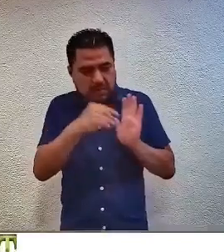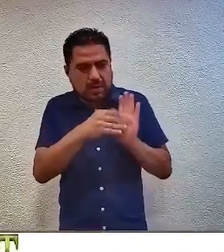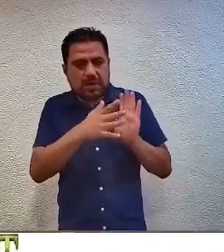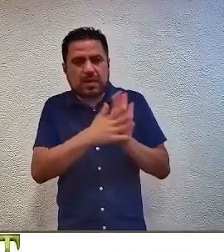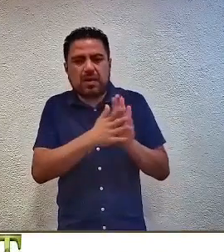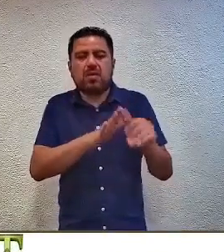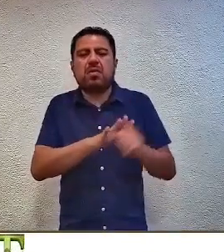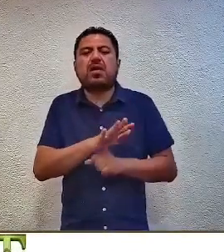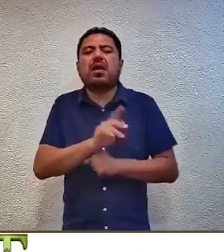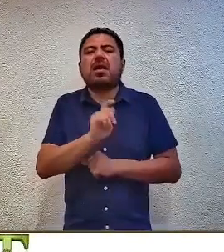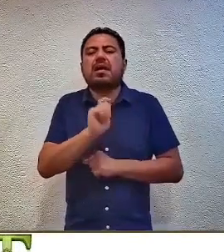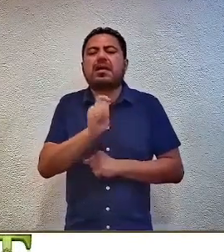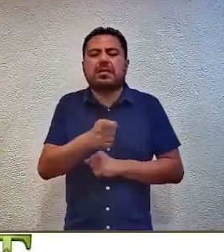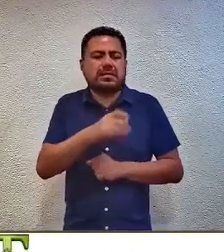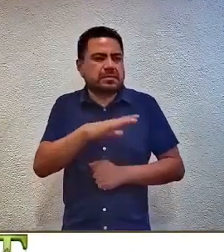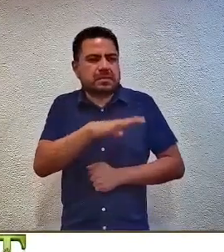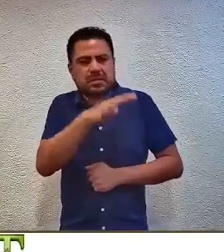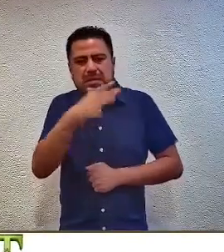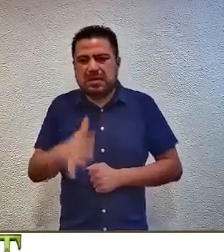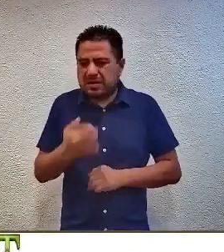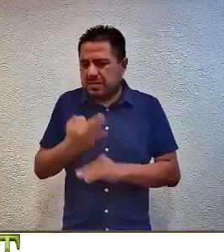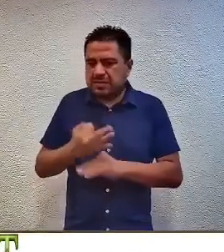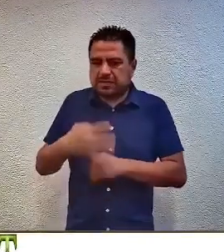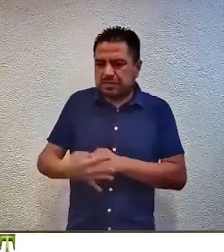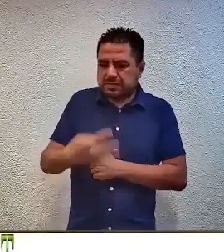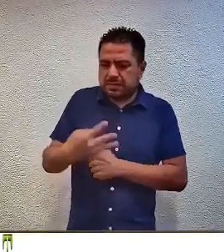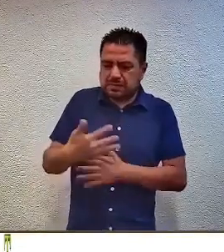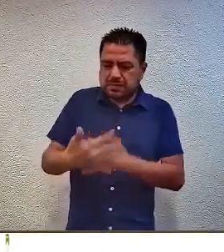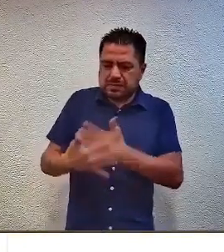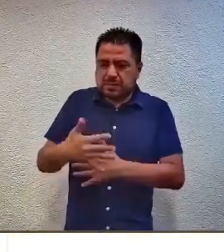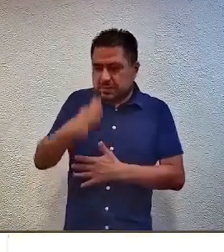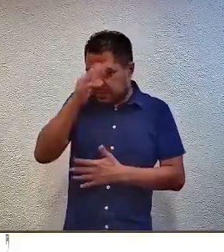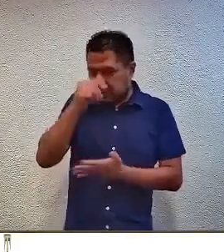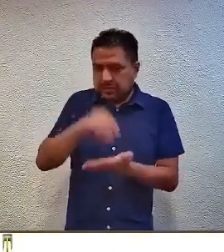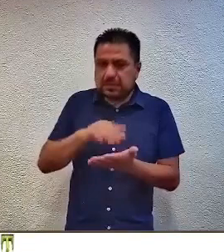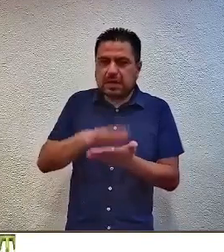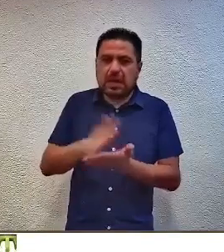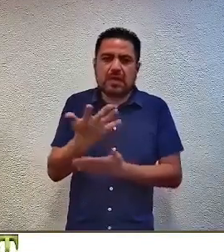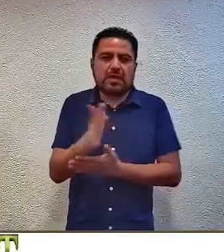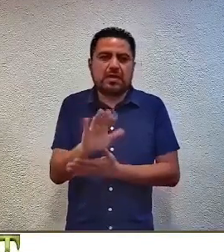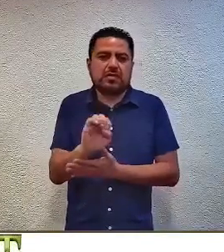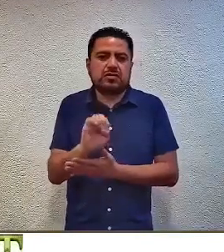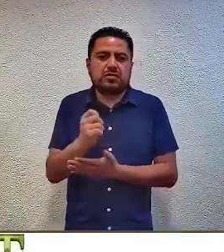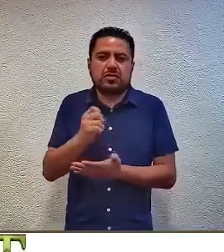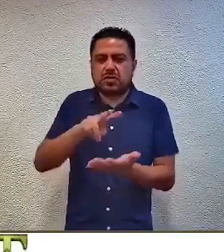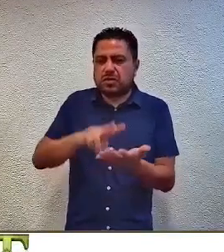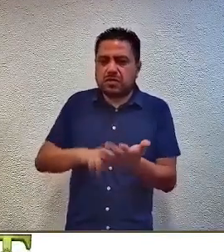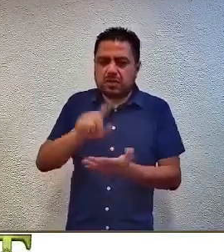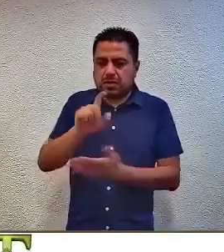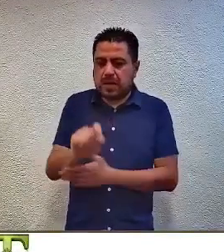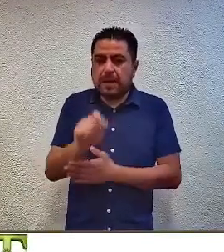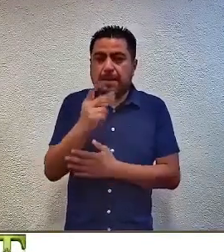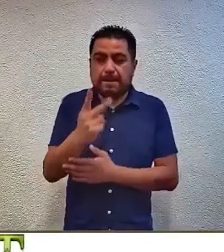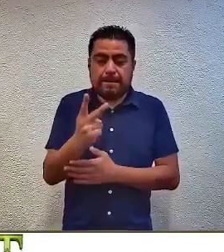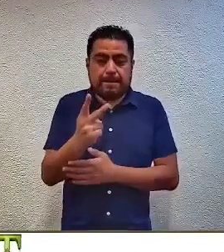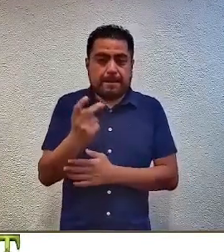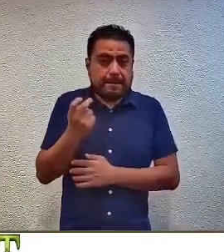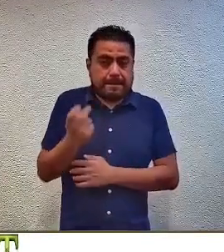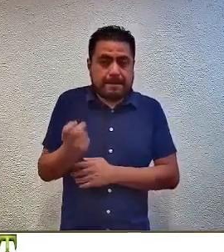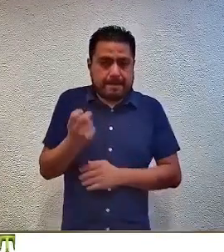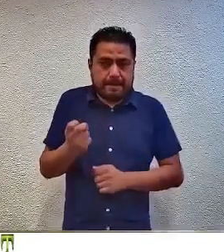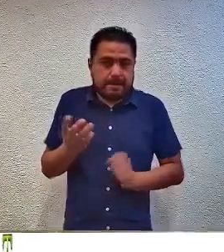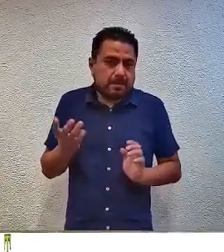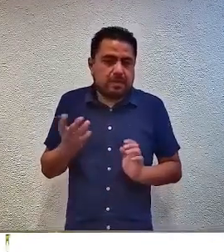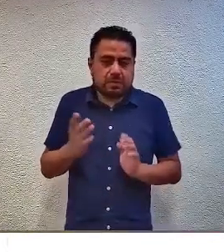los acuerdos generales de pleno 14 y 15 aprobados el 10 de octubre del 2022. En ese